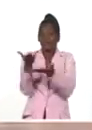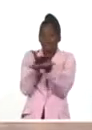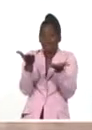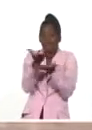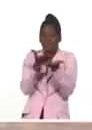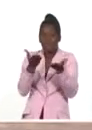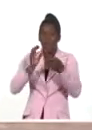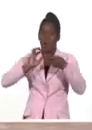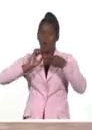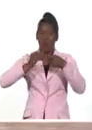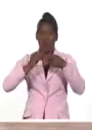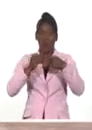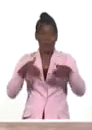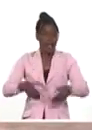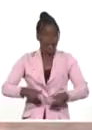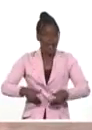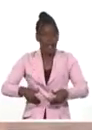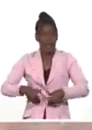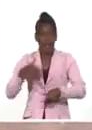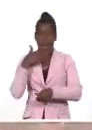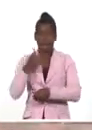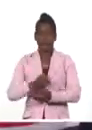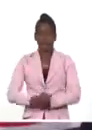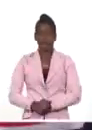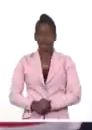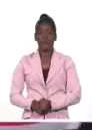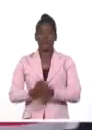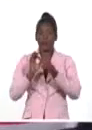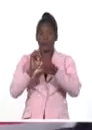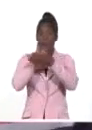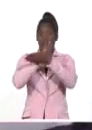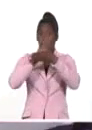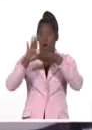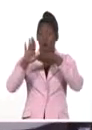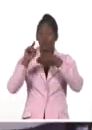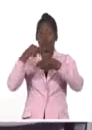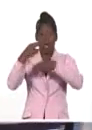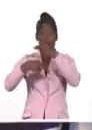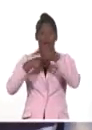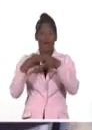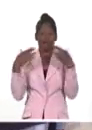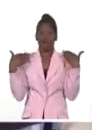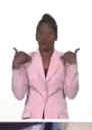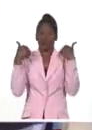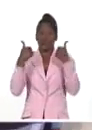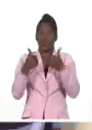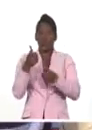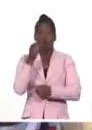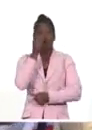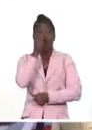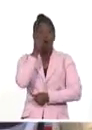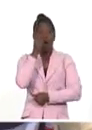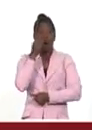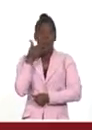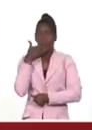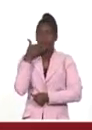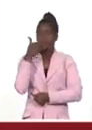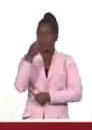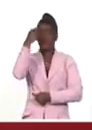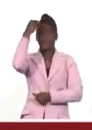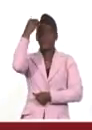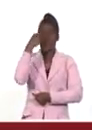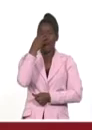tradicional cubano. En el espectáculo 3-2-1 Despegue, bajo la dirección artística de Adiel Morales, conocido como